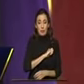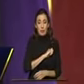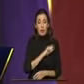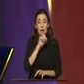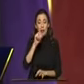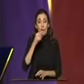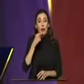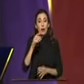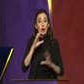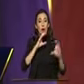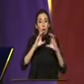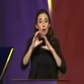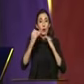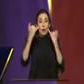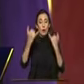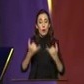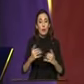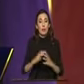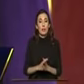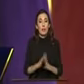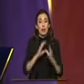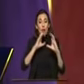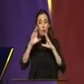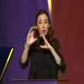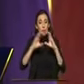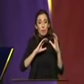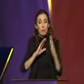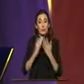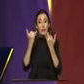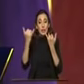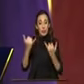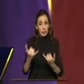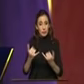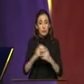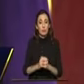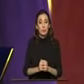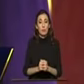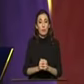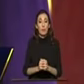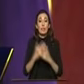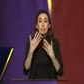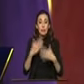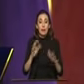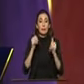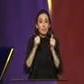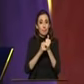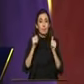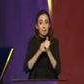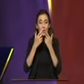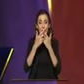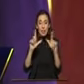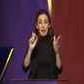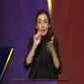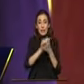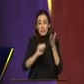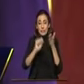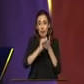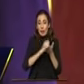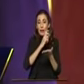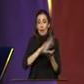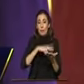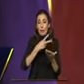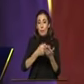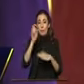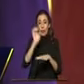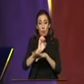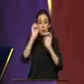tiempo y con el príncipe Felipe. De eso conversamos. Y aquí estamos, diciendo que muy pronto la visa Schengen ya no estará para